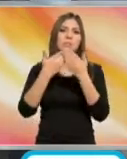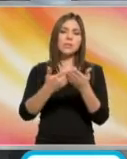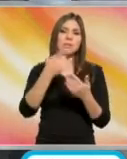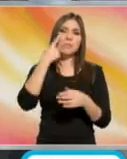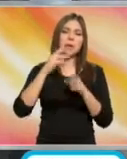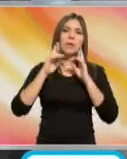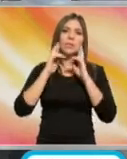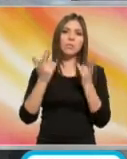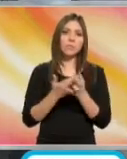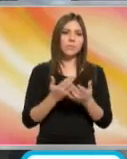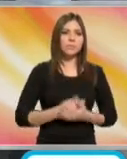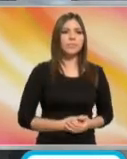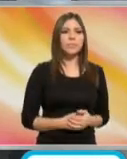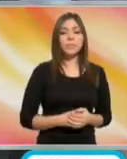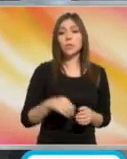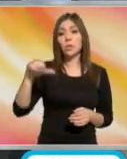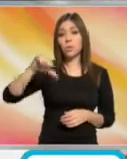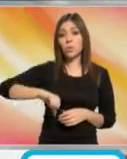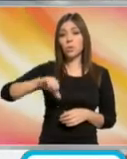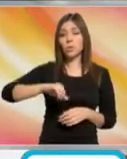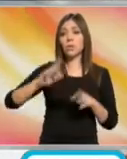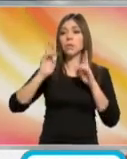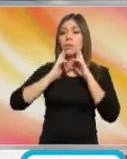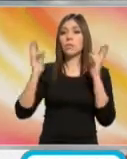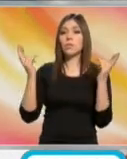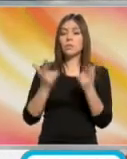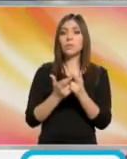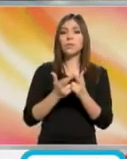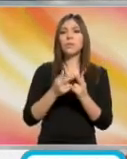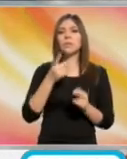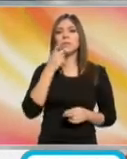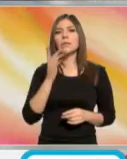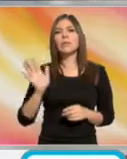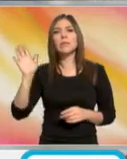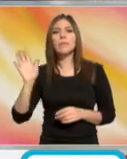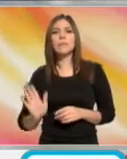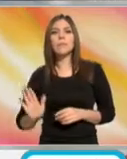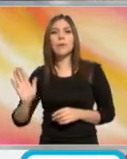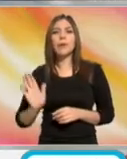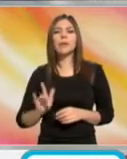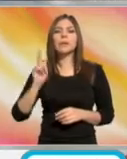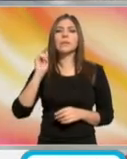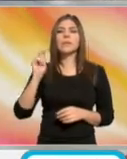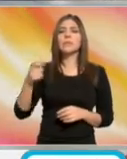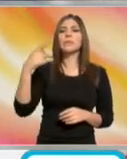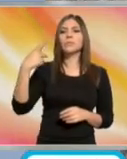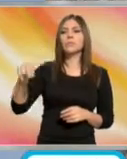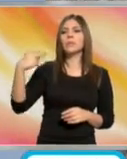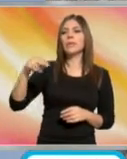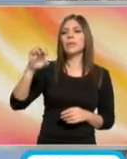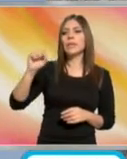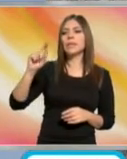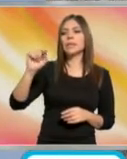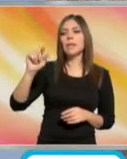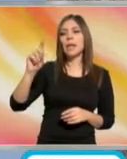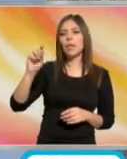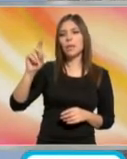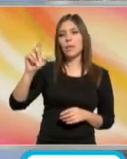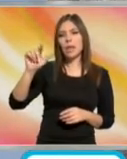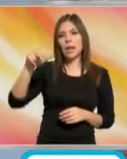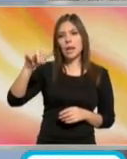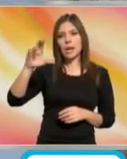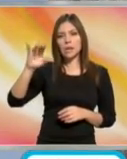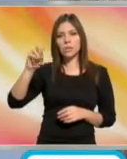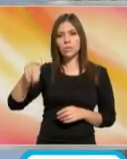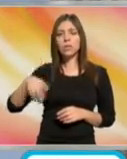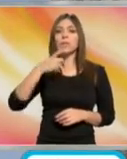bueno, la reunión de hoy no es como tal, es muy parecido al State of the Union, que es el Estado de la Nación, pero este es un informe distinto que a